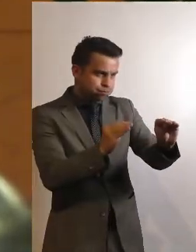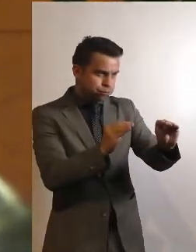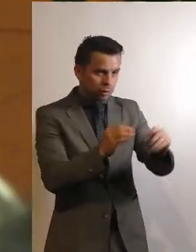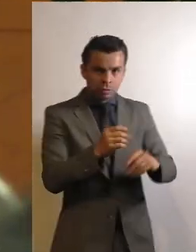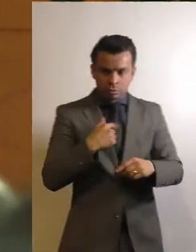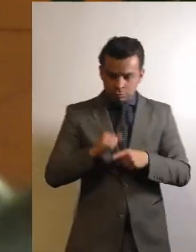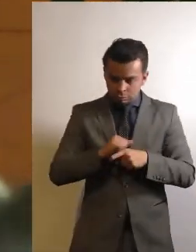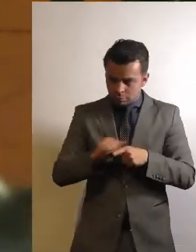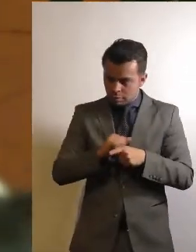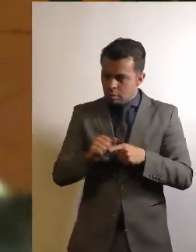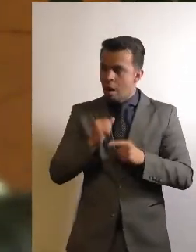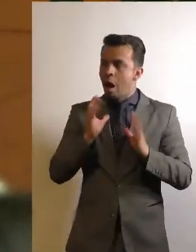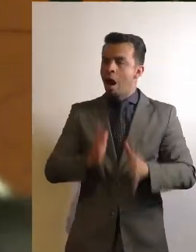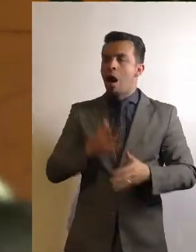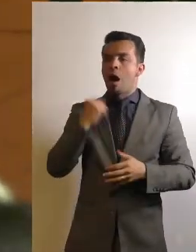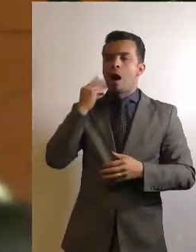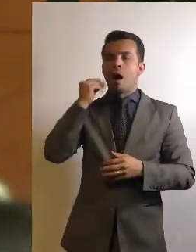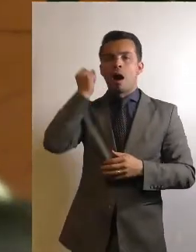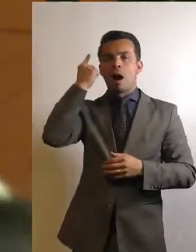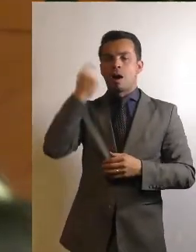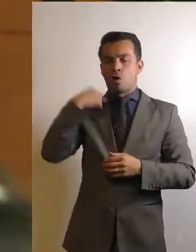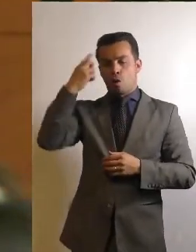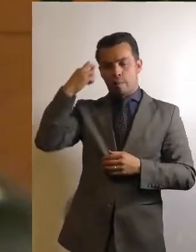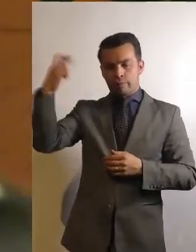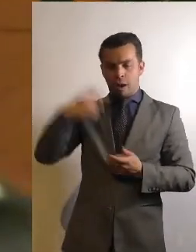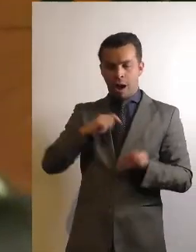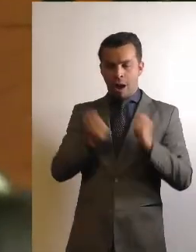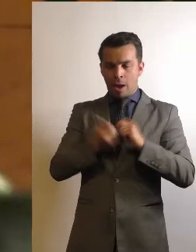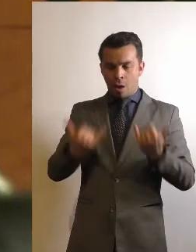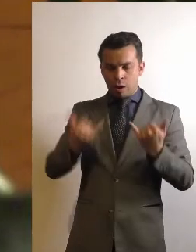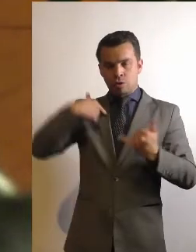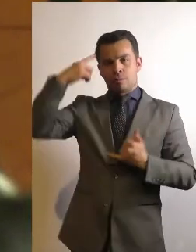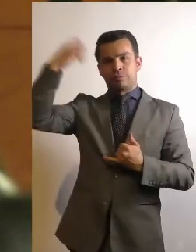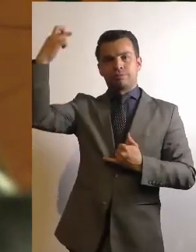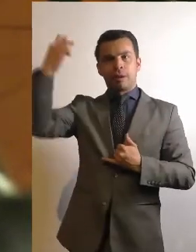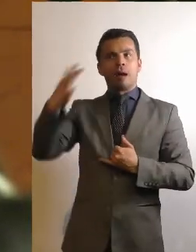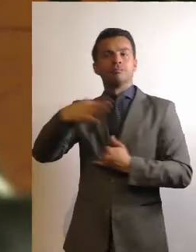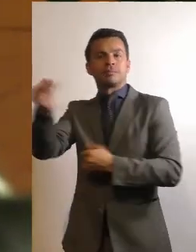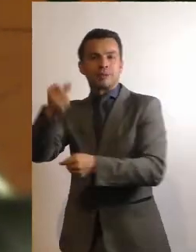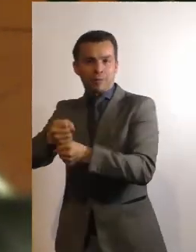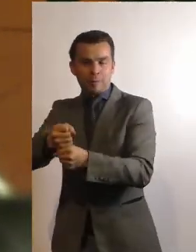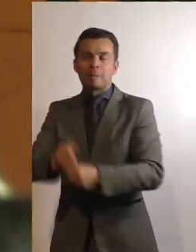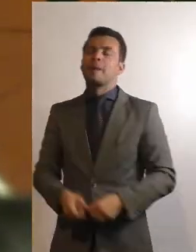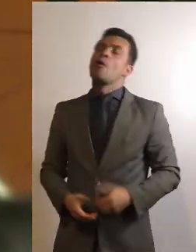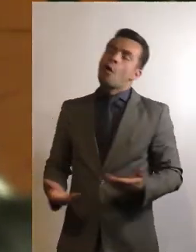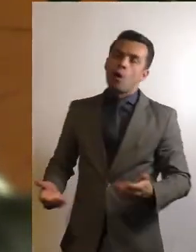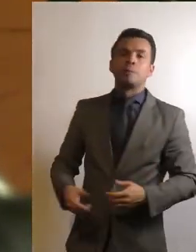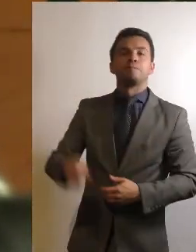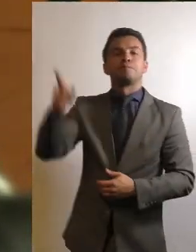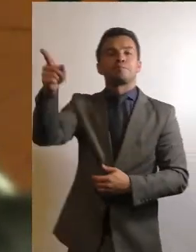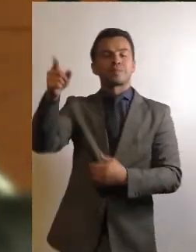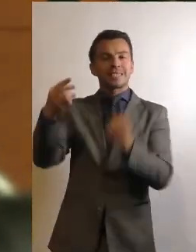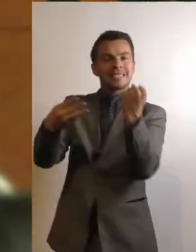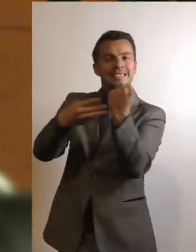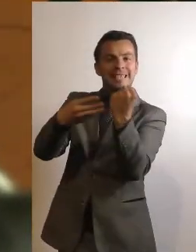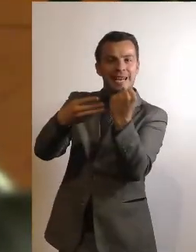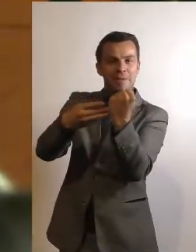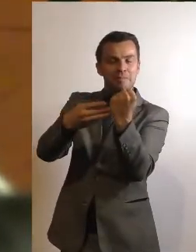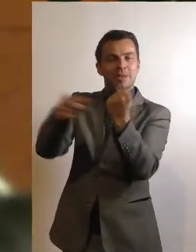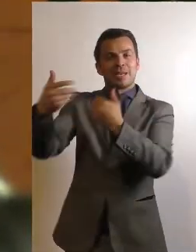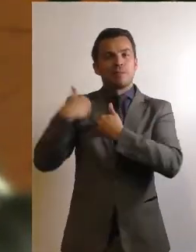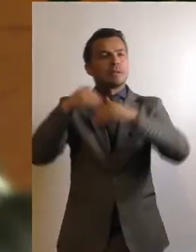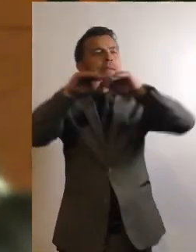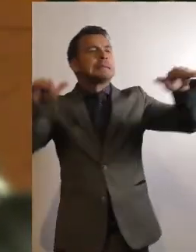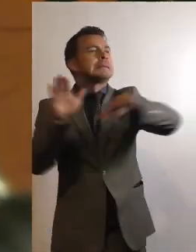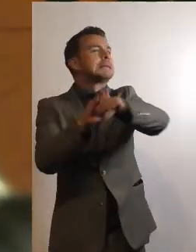profesional. También tenemos la alianza, gestionamos alianzas con entidades como la Agencia Pública de Empleo SENA, y con esta alianza